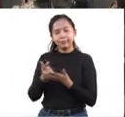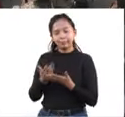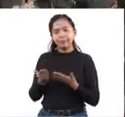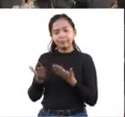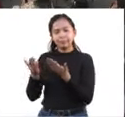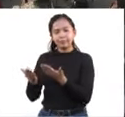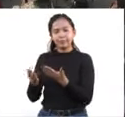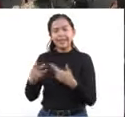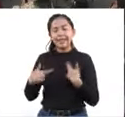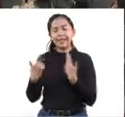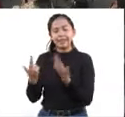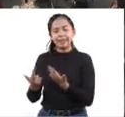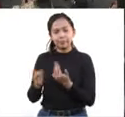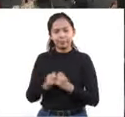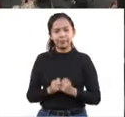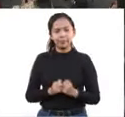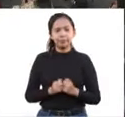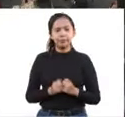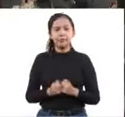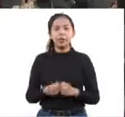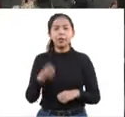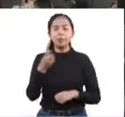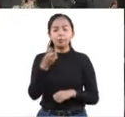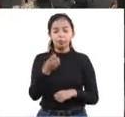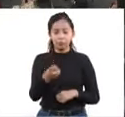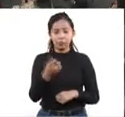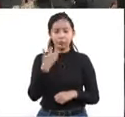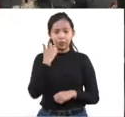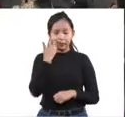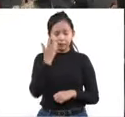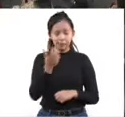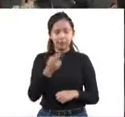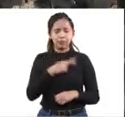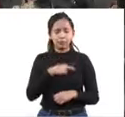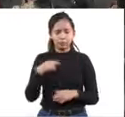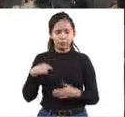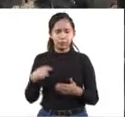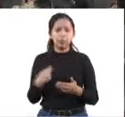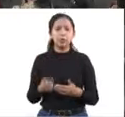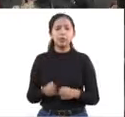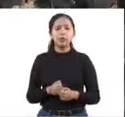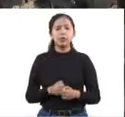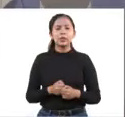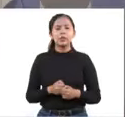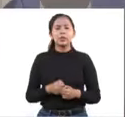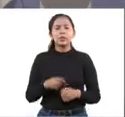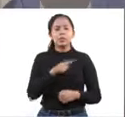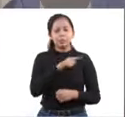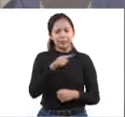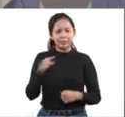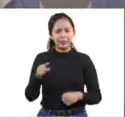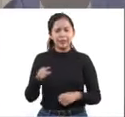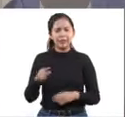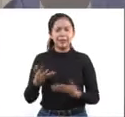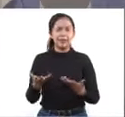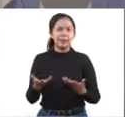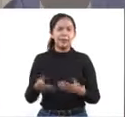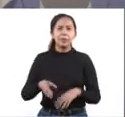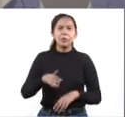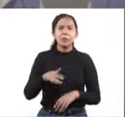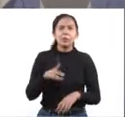hecho queremos en este momento, si fuera posible, guardar un momento de